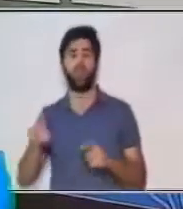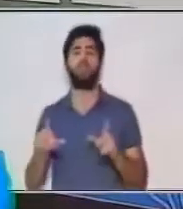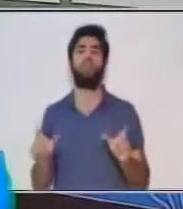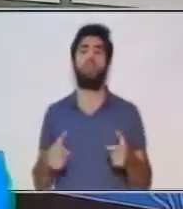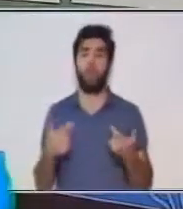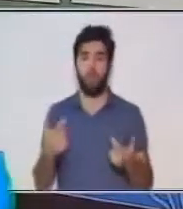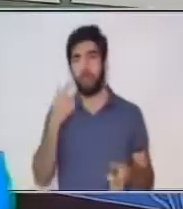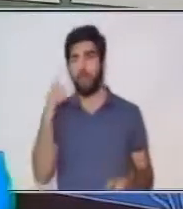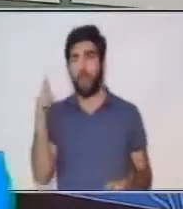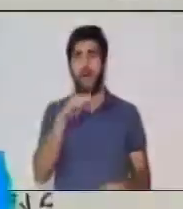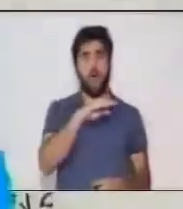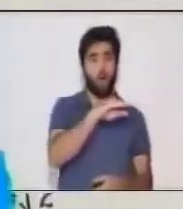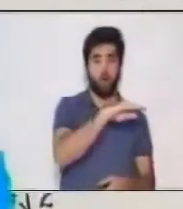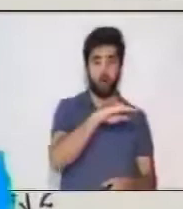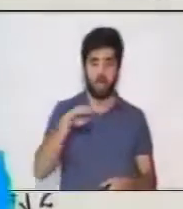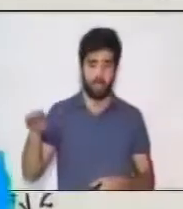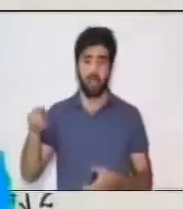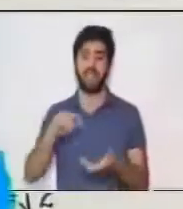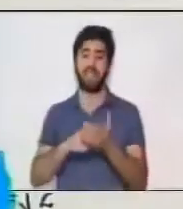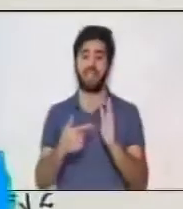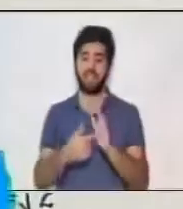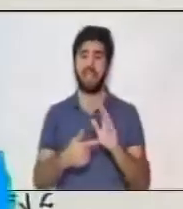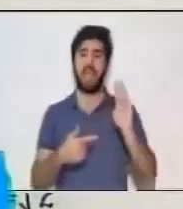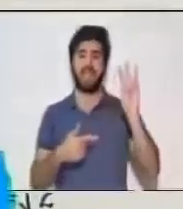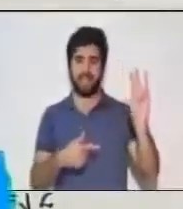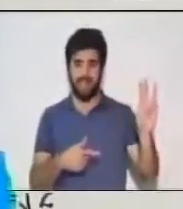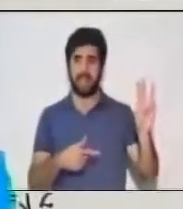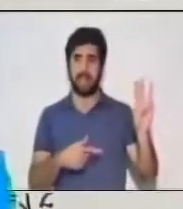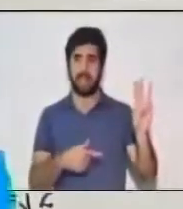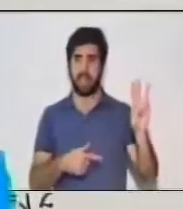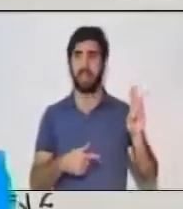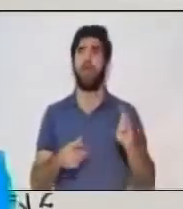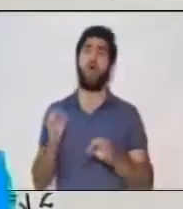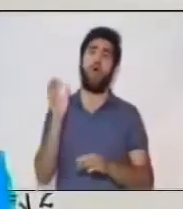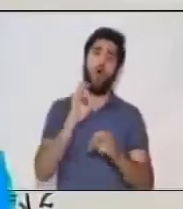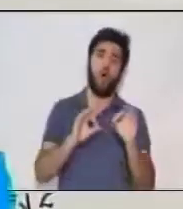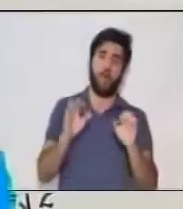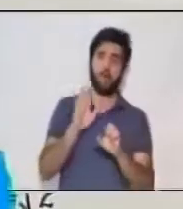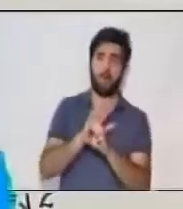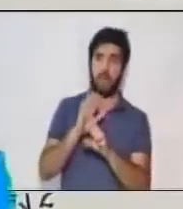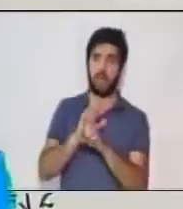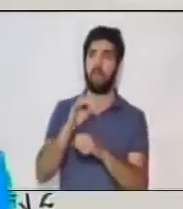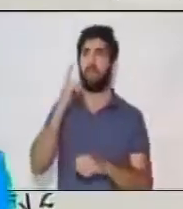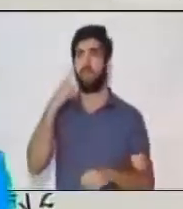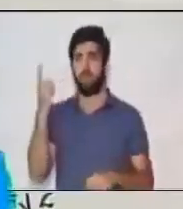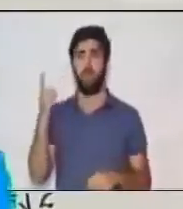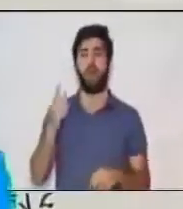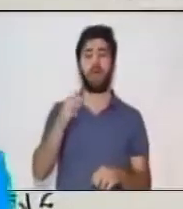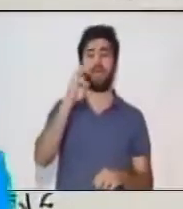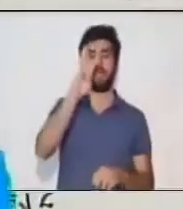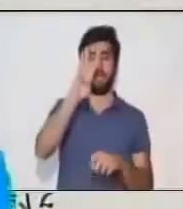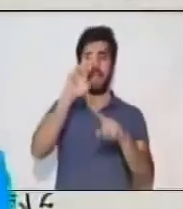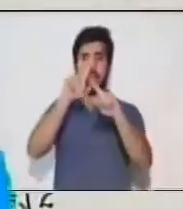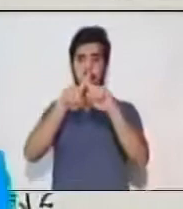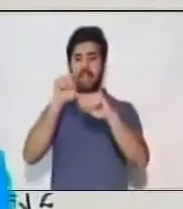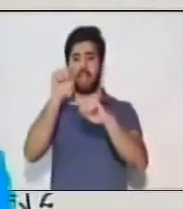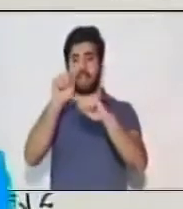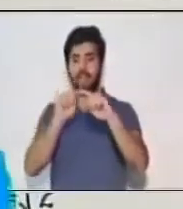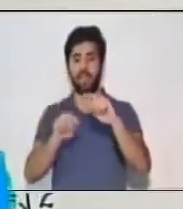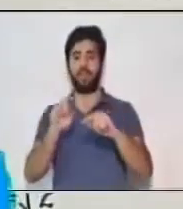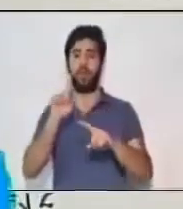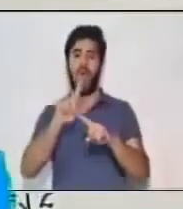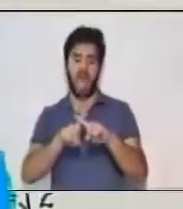el valor entero. También lo pudimos haber encontrado de esta forma, dividiendo los coeficientes de las